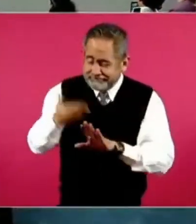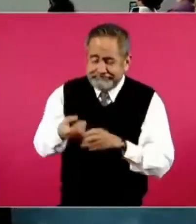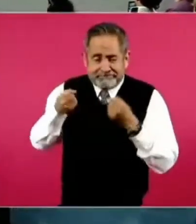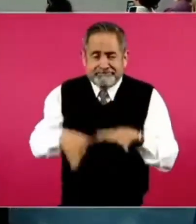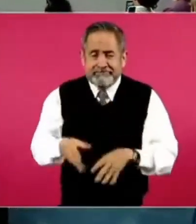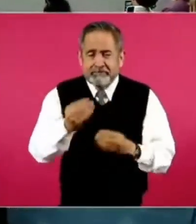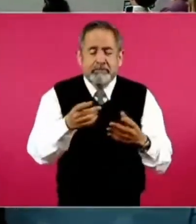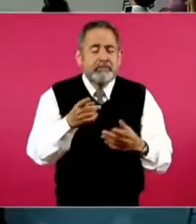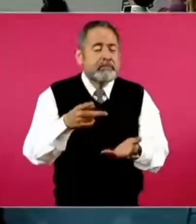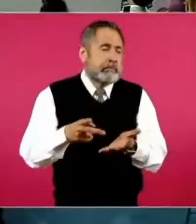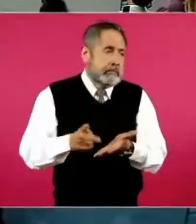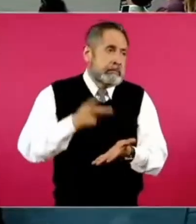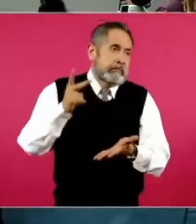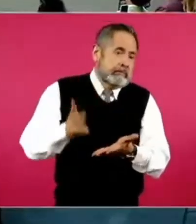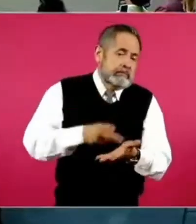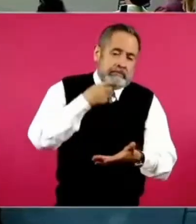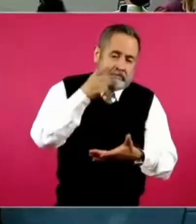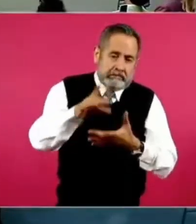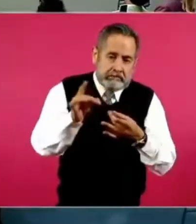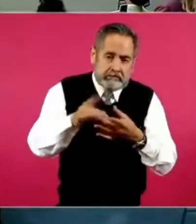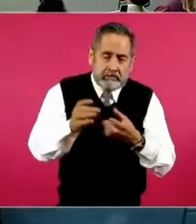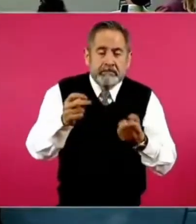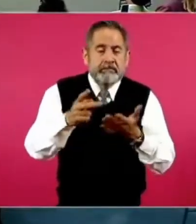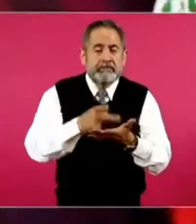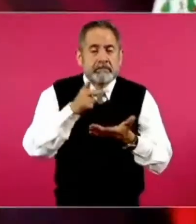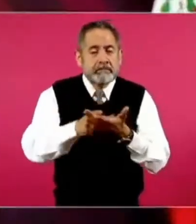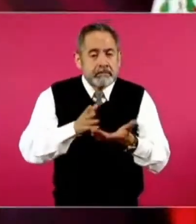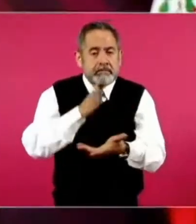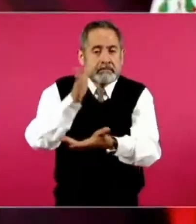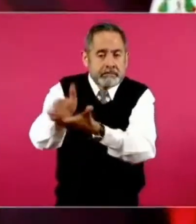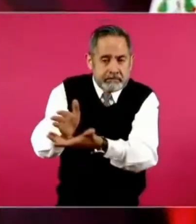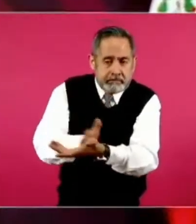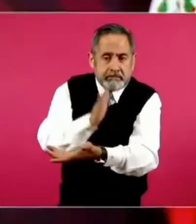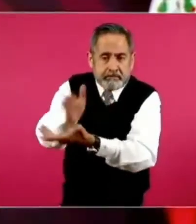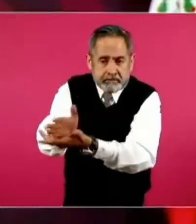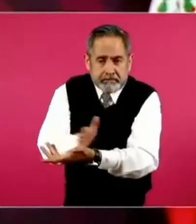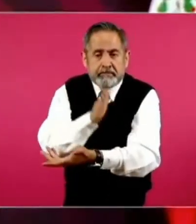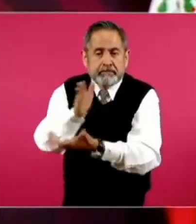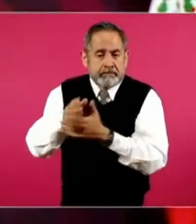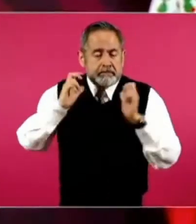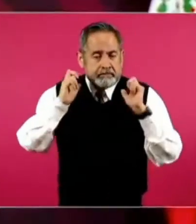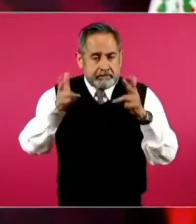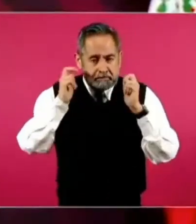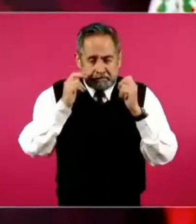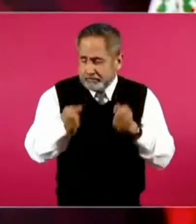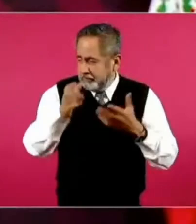¿Saben cuántas veces fui a Chiapas